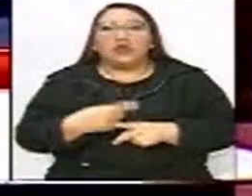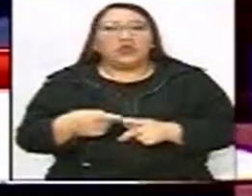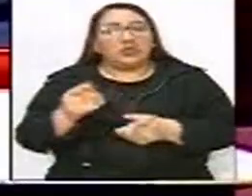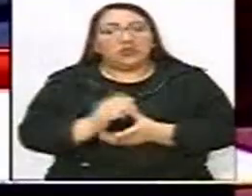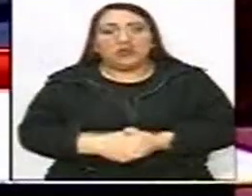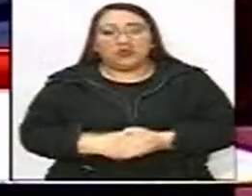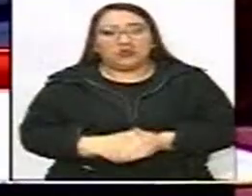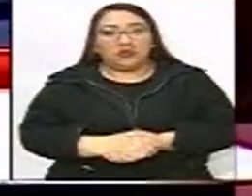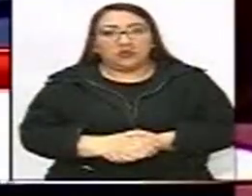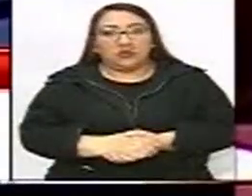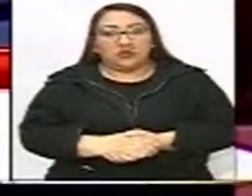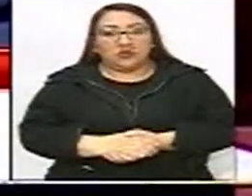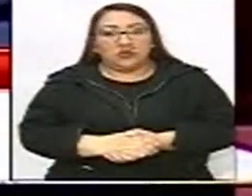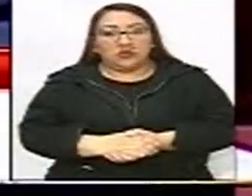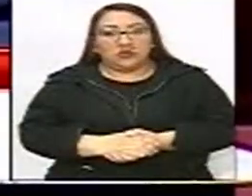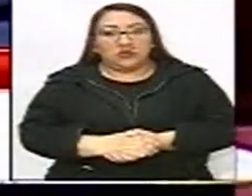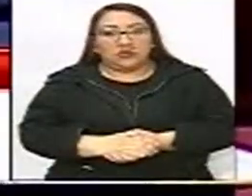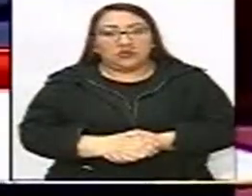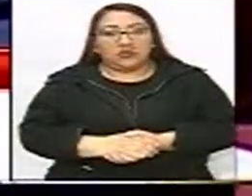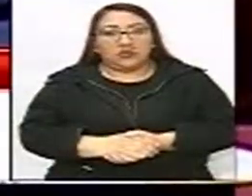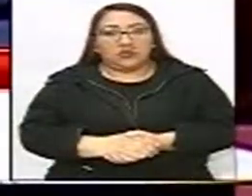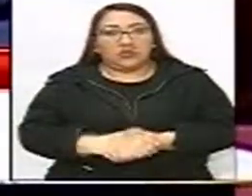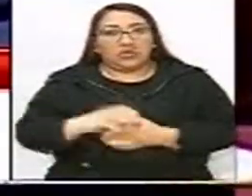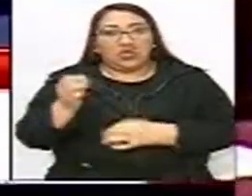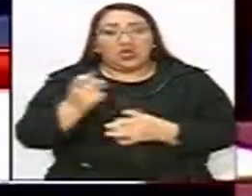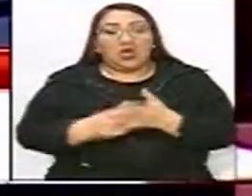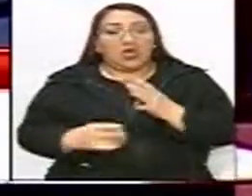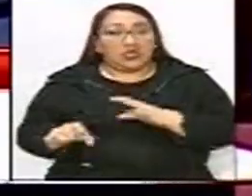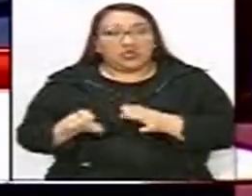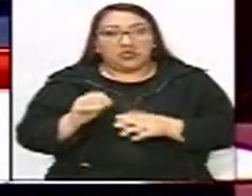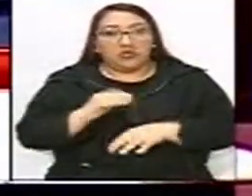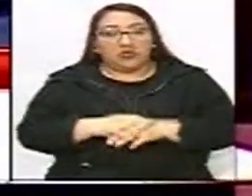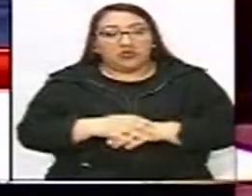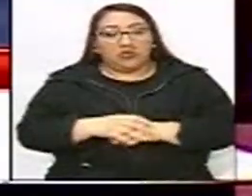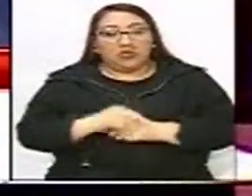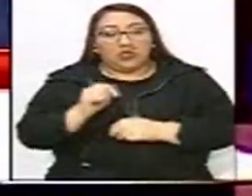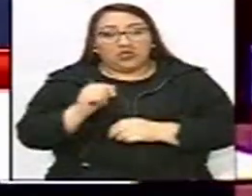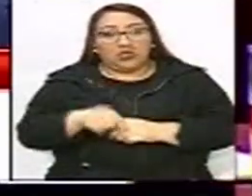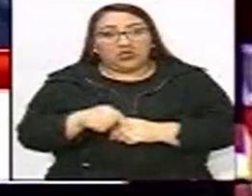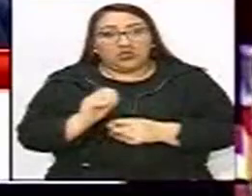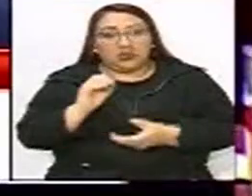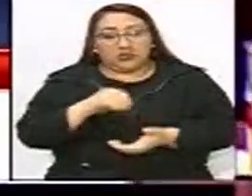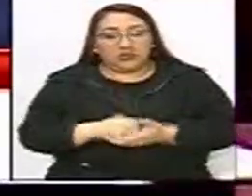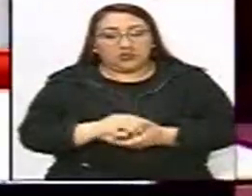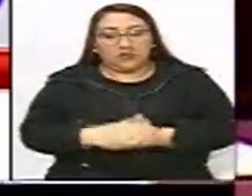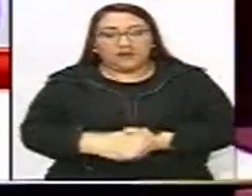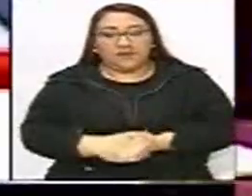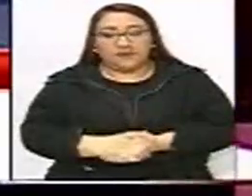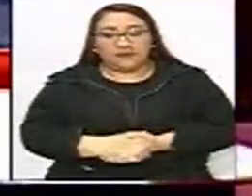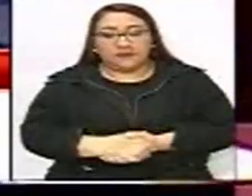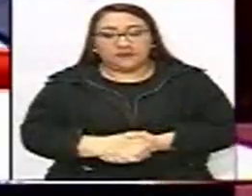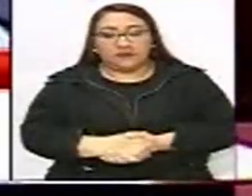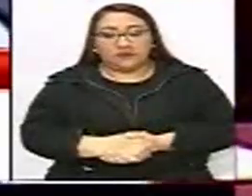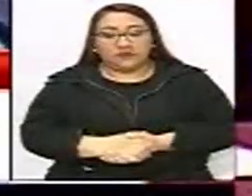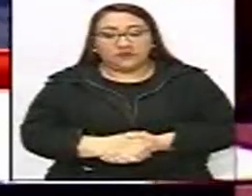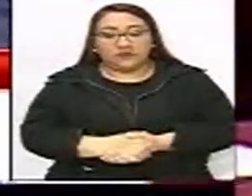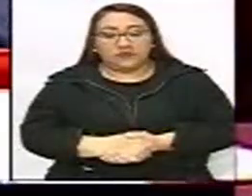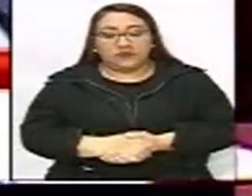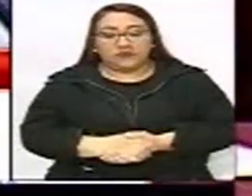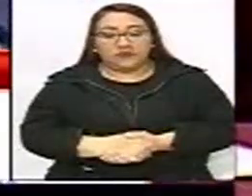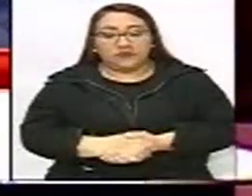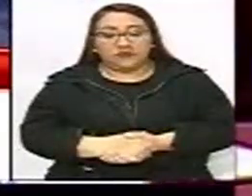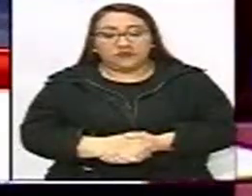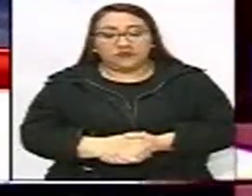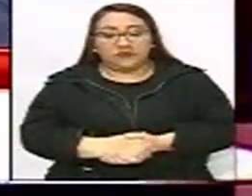serie de recálculos que hay que hacer sobre este ingrediente. Es decir, antes pasaba una sola